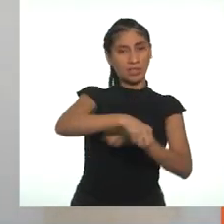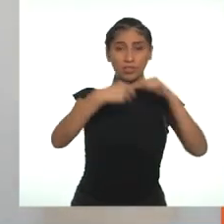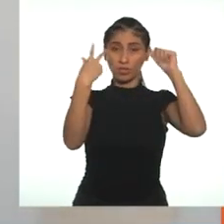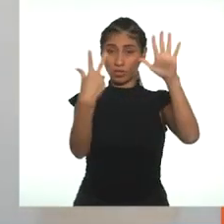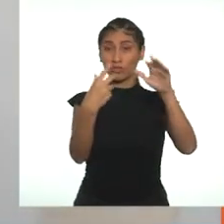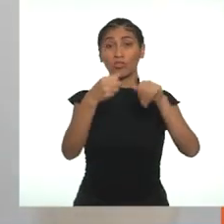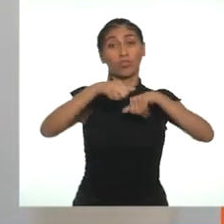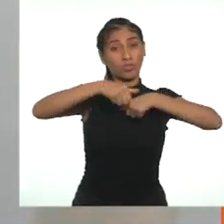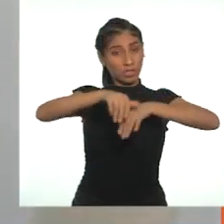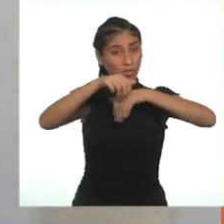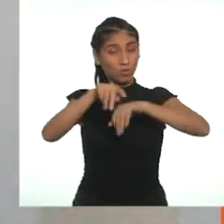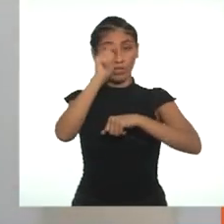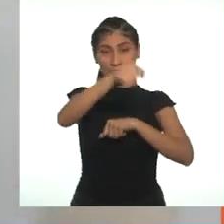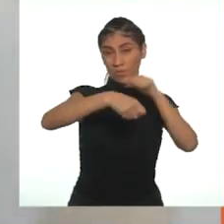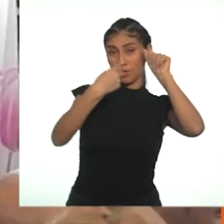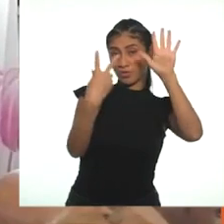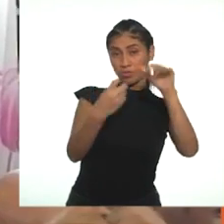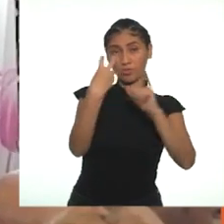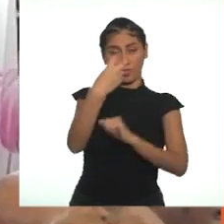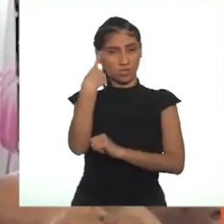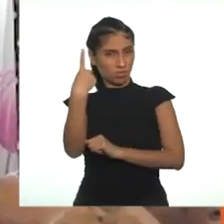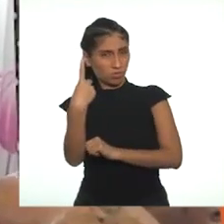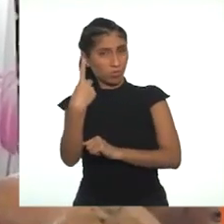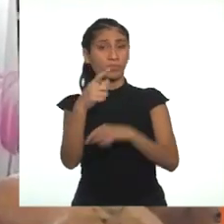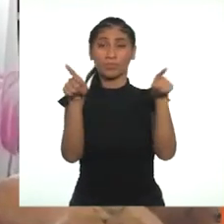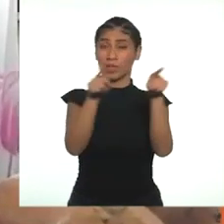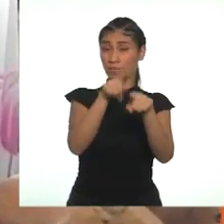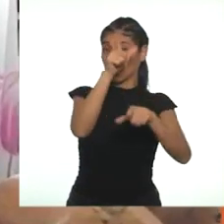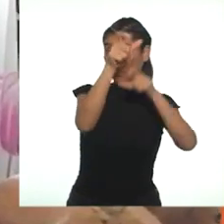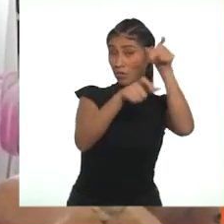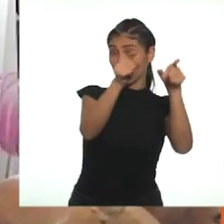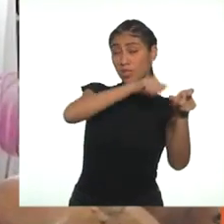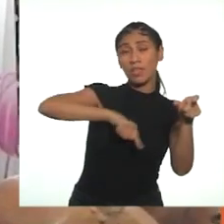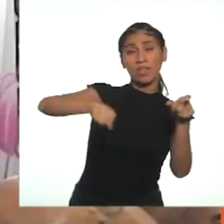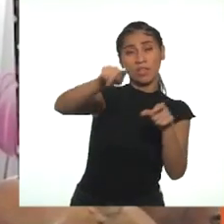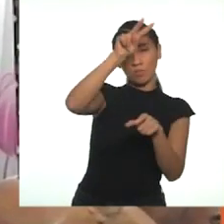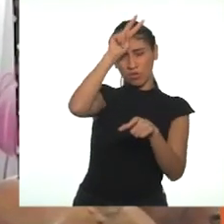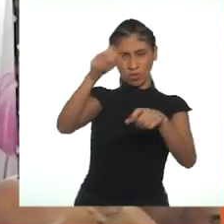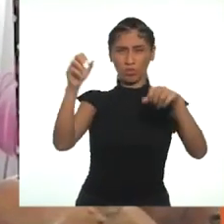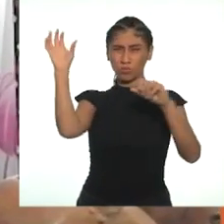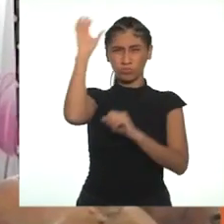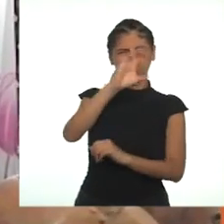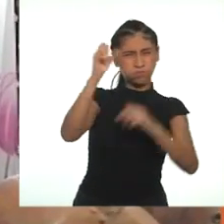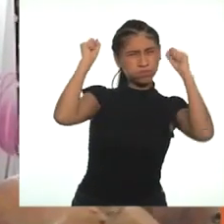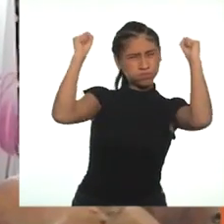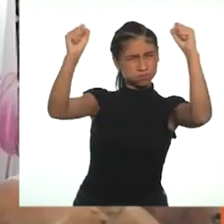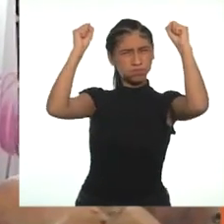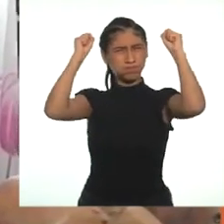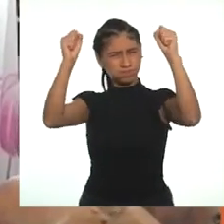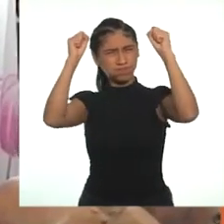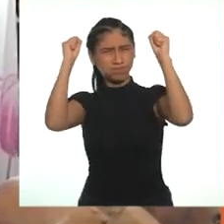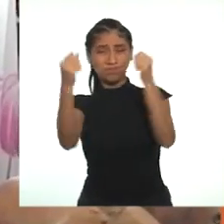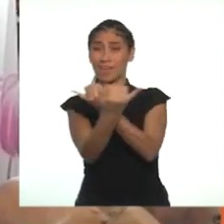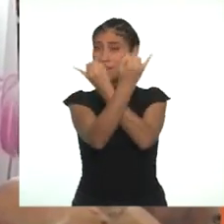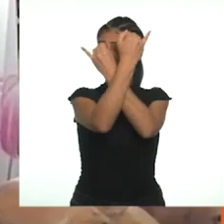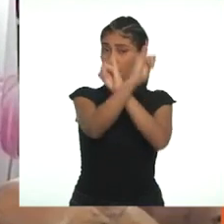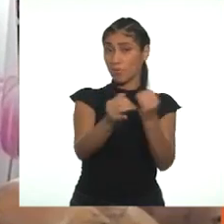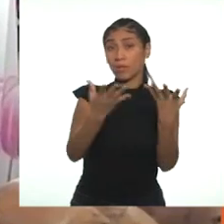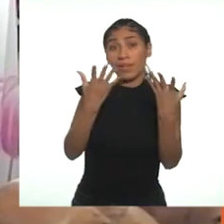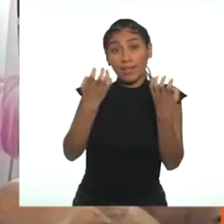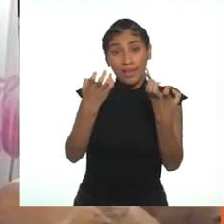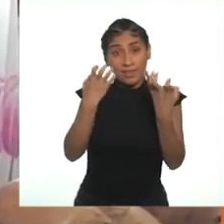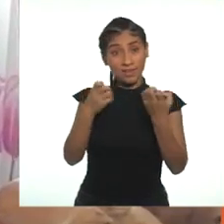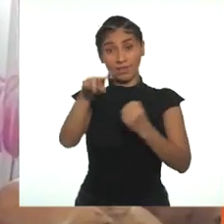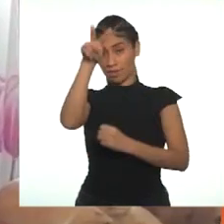de 1821. Nuestros compatriotas buscaron la independencia porque querían vivir en un país más justo